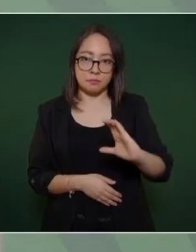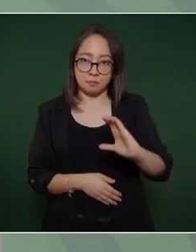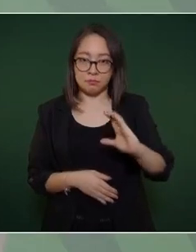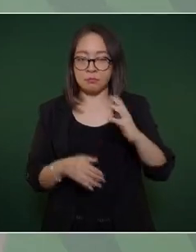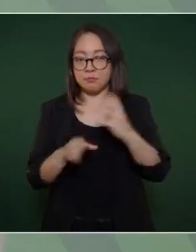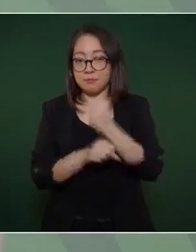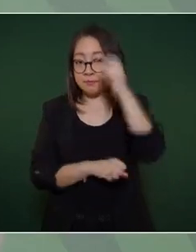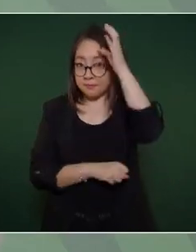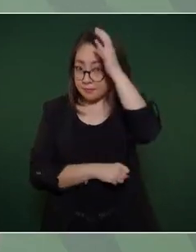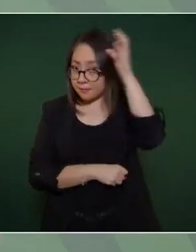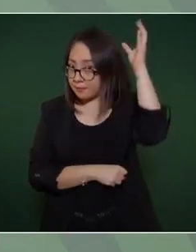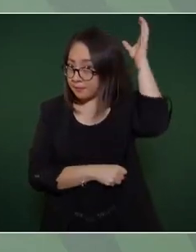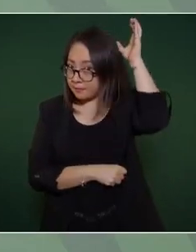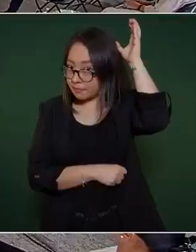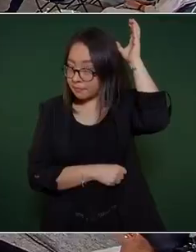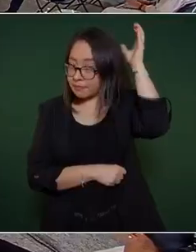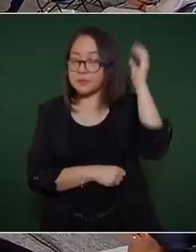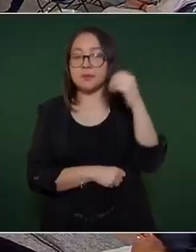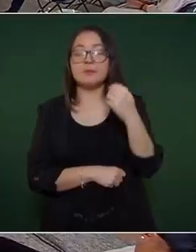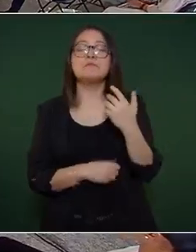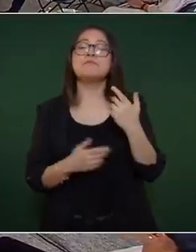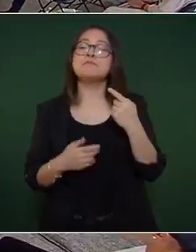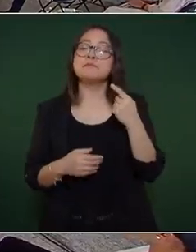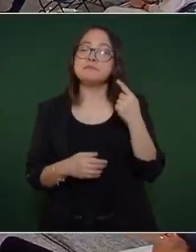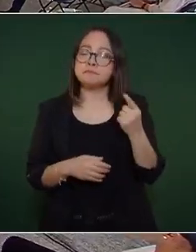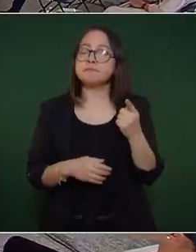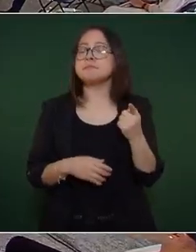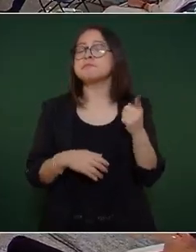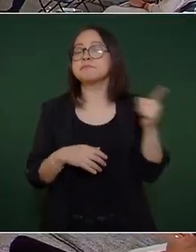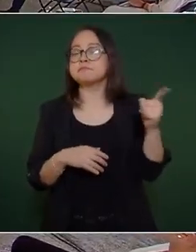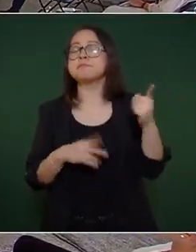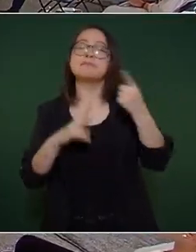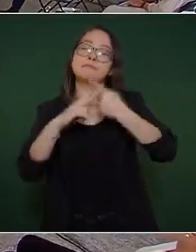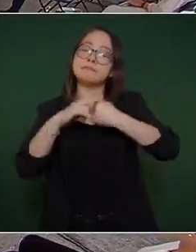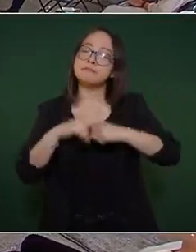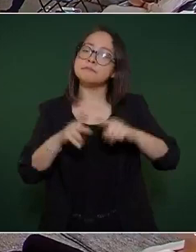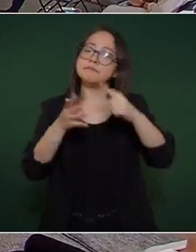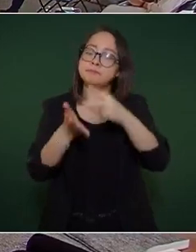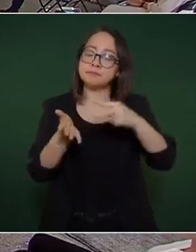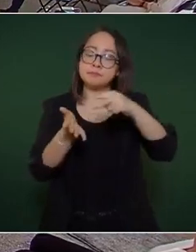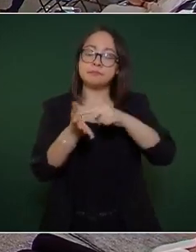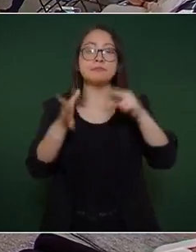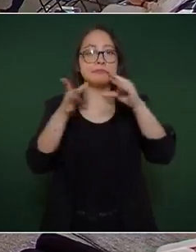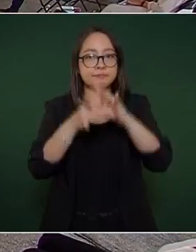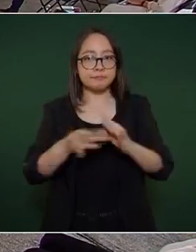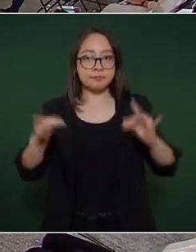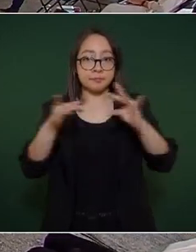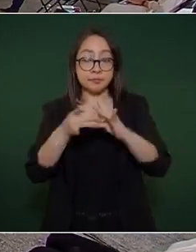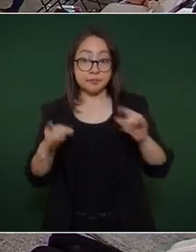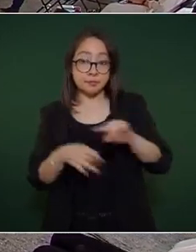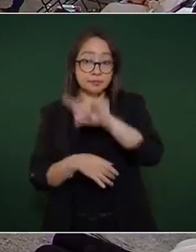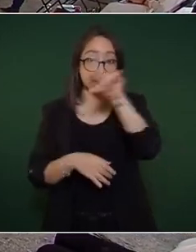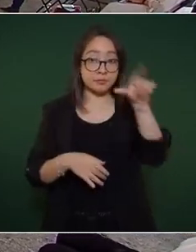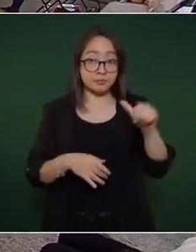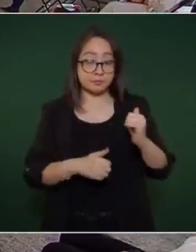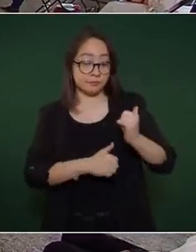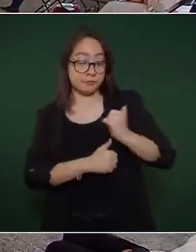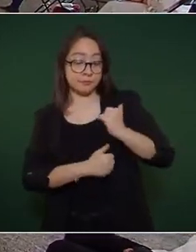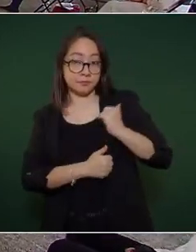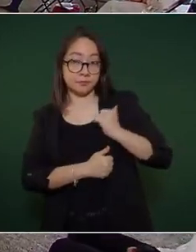esta reunión. Luego, el almirante José Rafael Ojeda